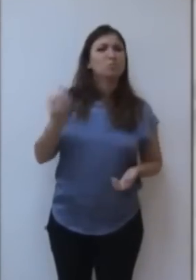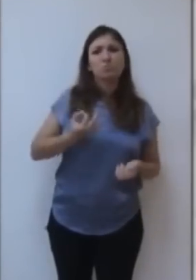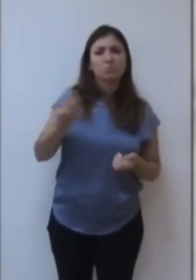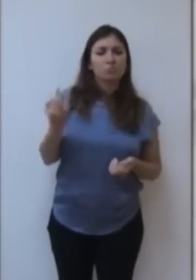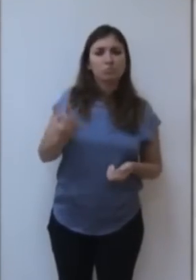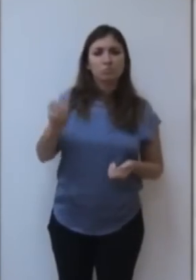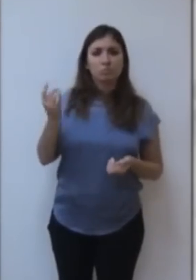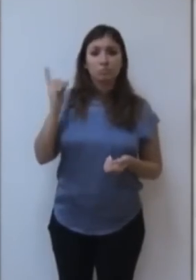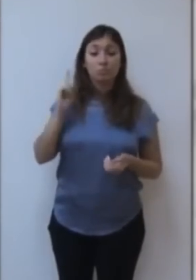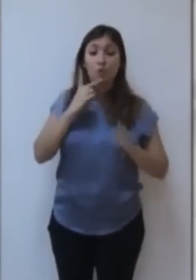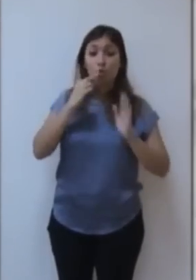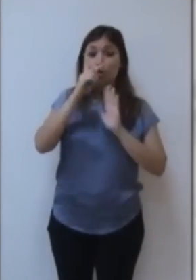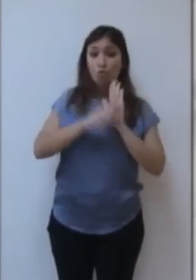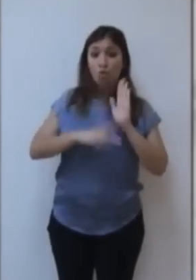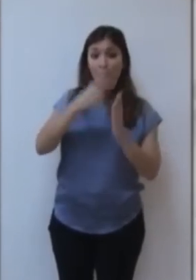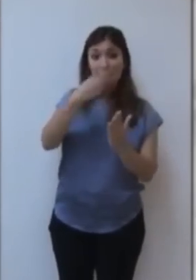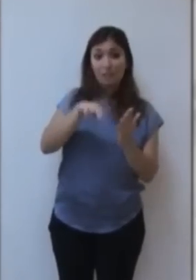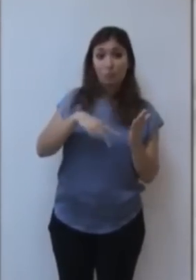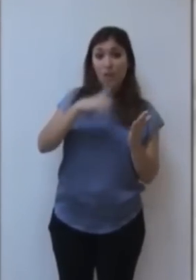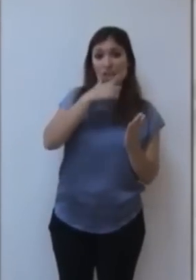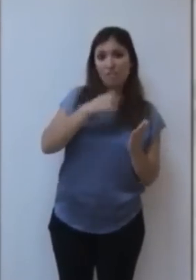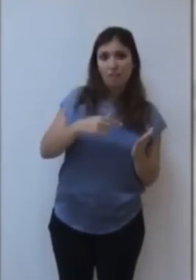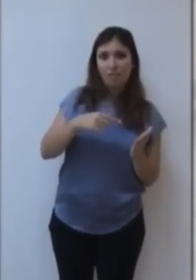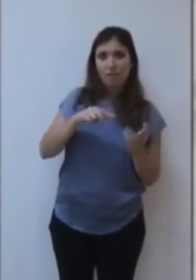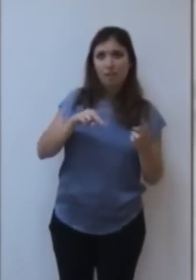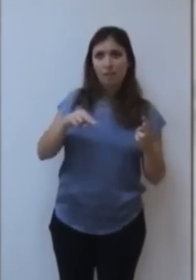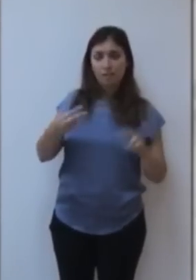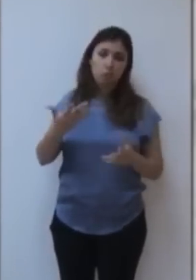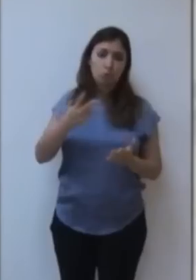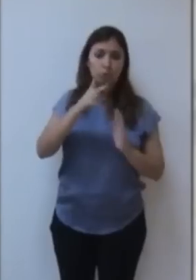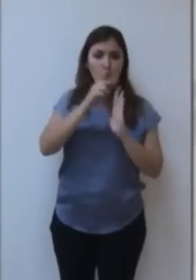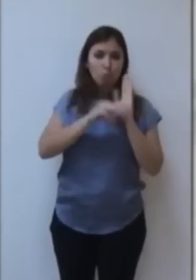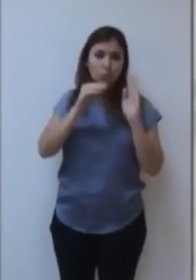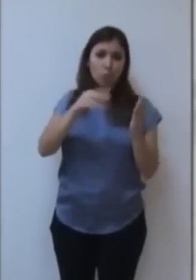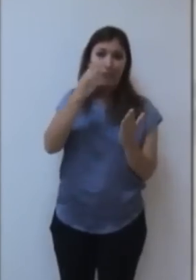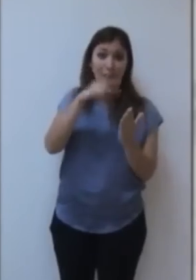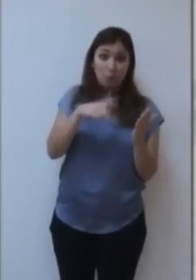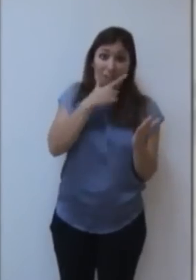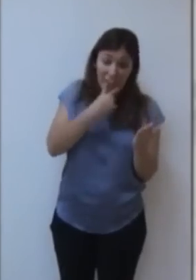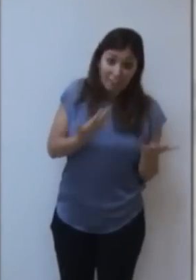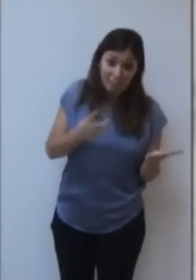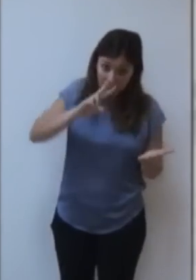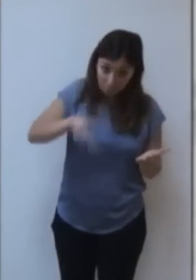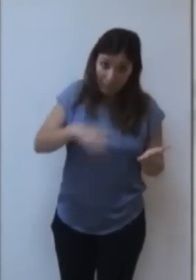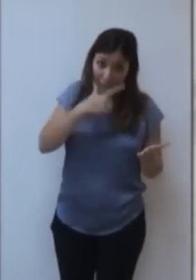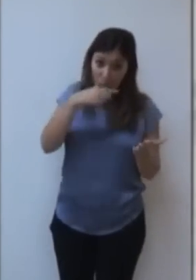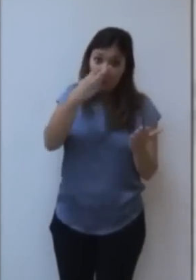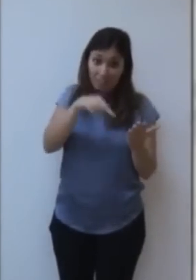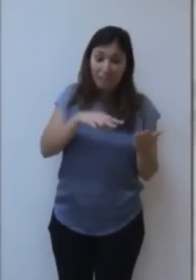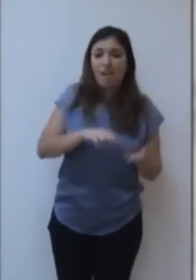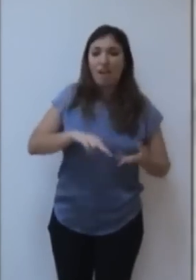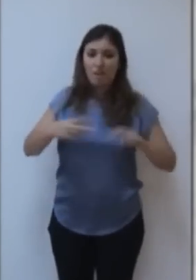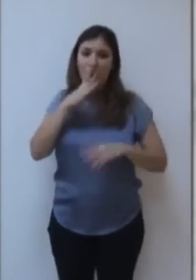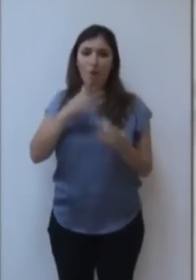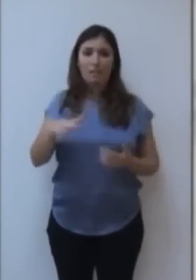traduciendo las normas de lectura fácil. Bueno, las normas de lectura fácil se hicieron en lectura fácil y se está traduciendo